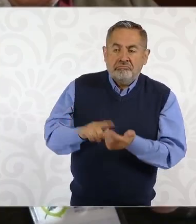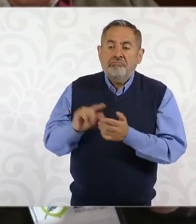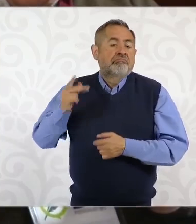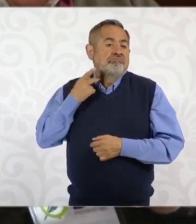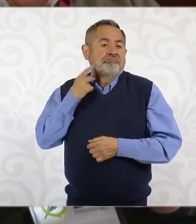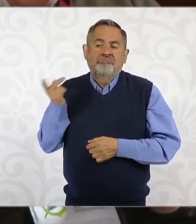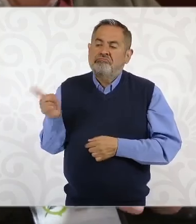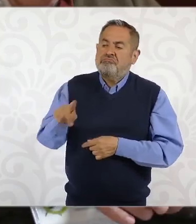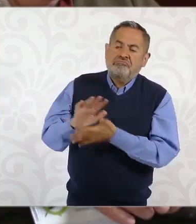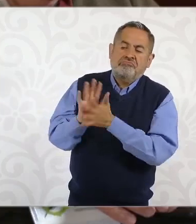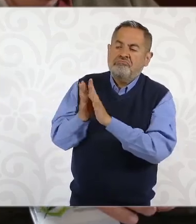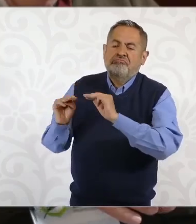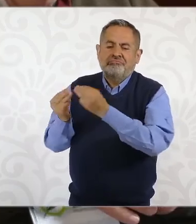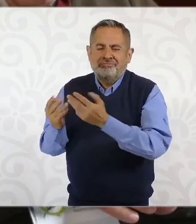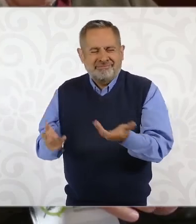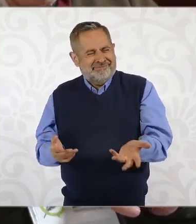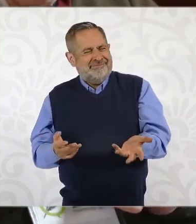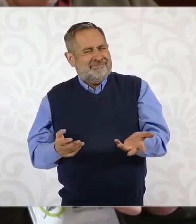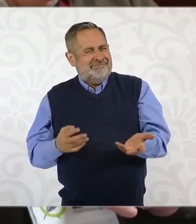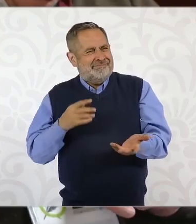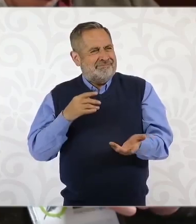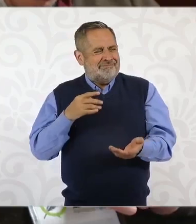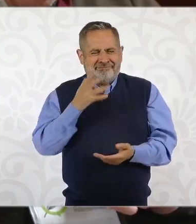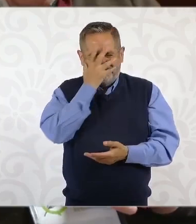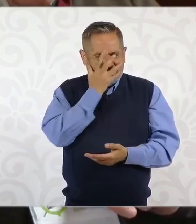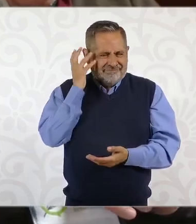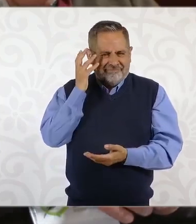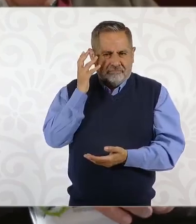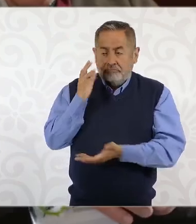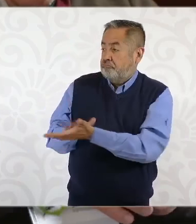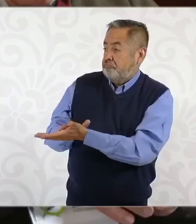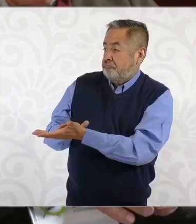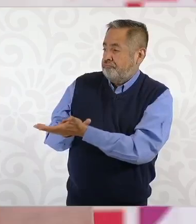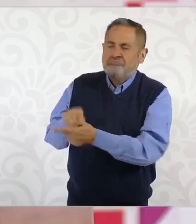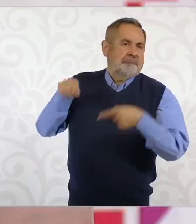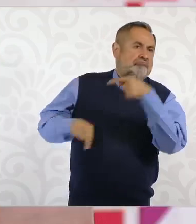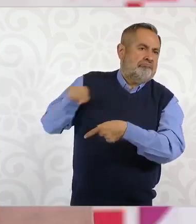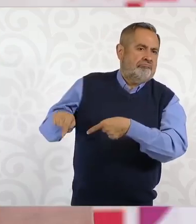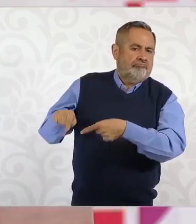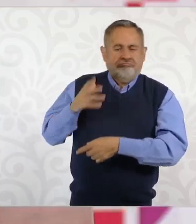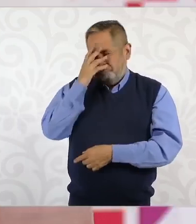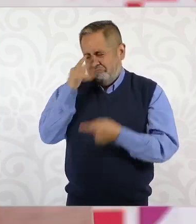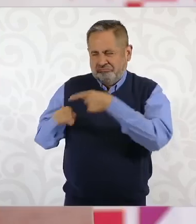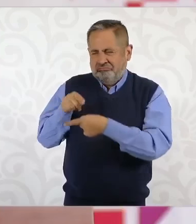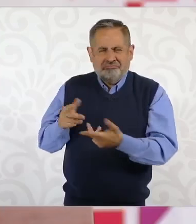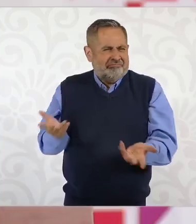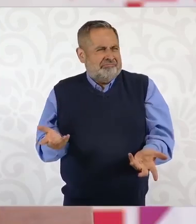el crimen organizado. ¿No es un doble discurso el que está manejando el director de la DEA? Pues ya lo dijiste tú.